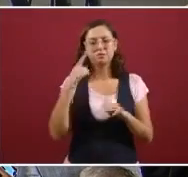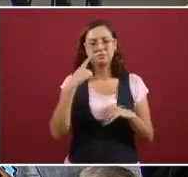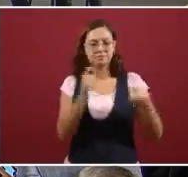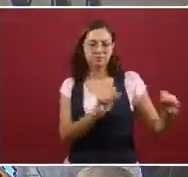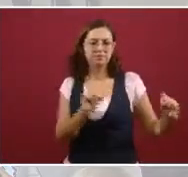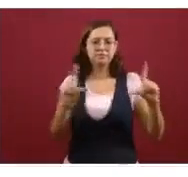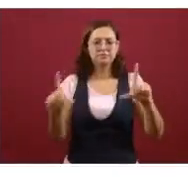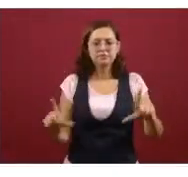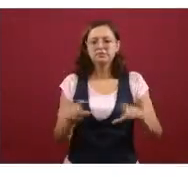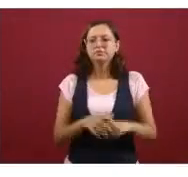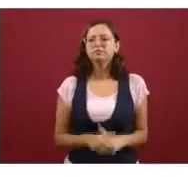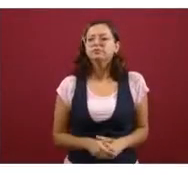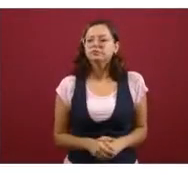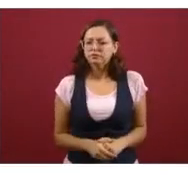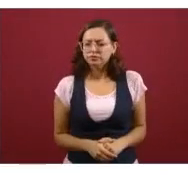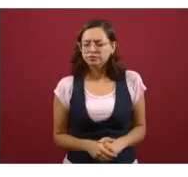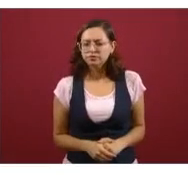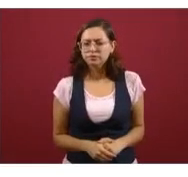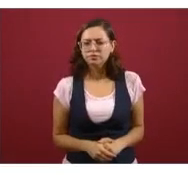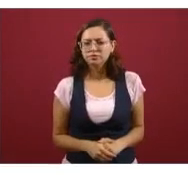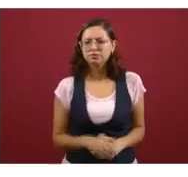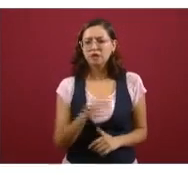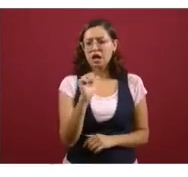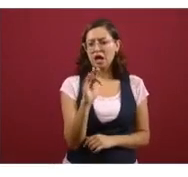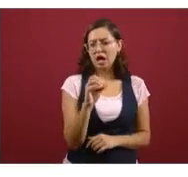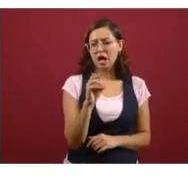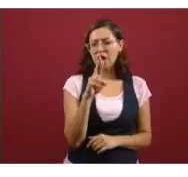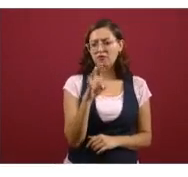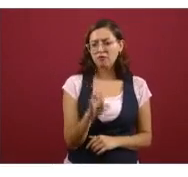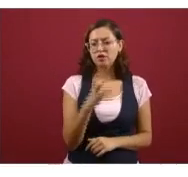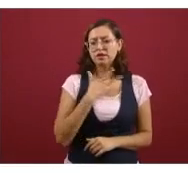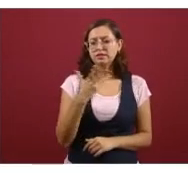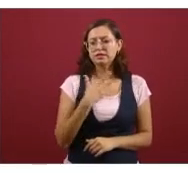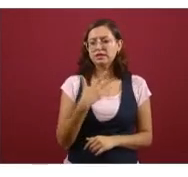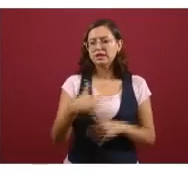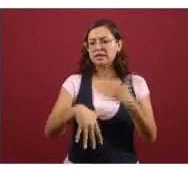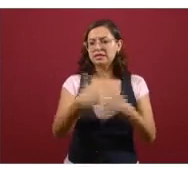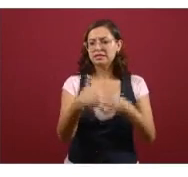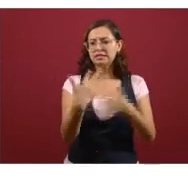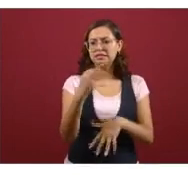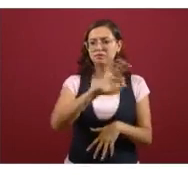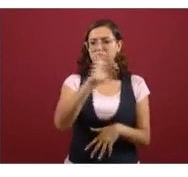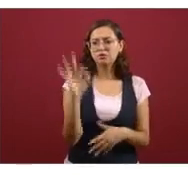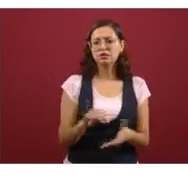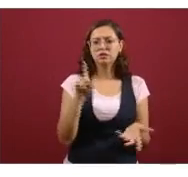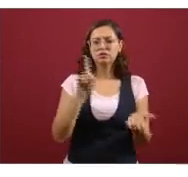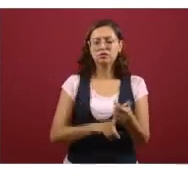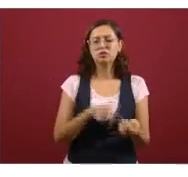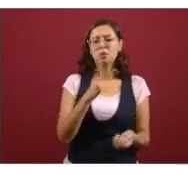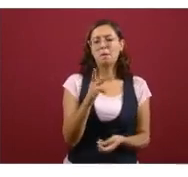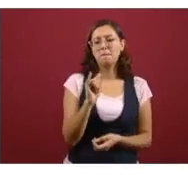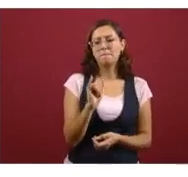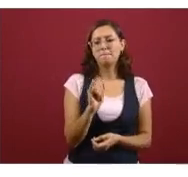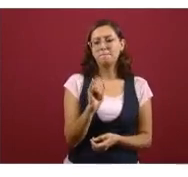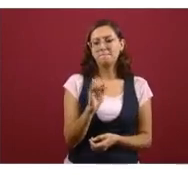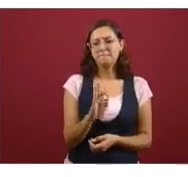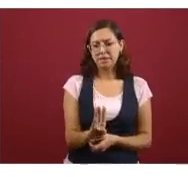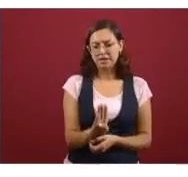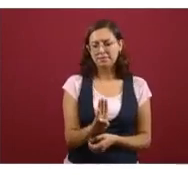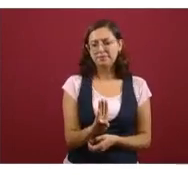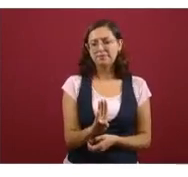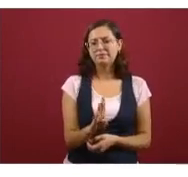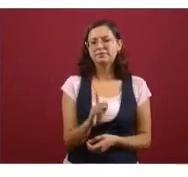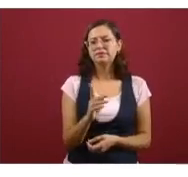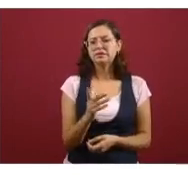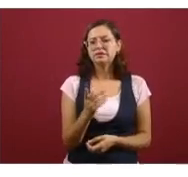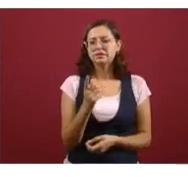punto, las Afores manejan hoy ya el 15.6% equivalente del Producto Interno Bruto, cerca de 3.7